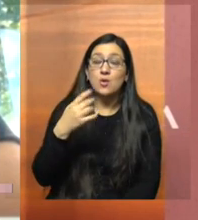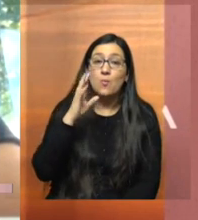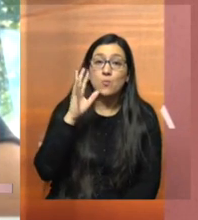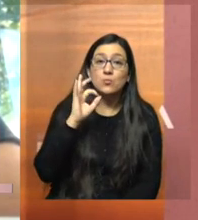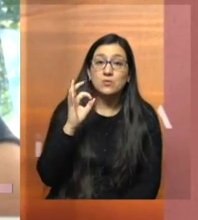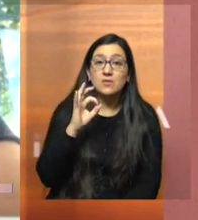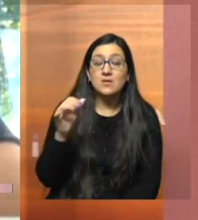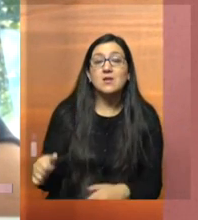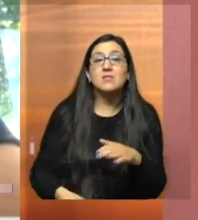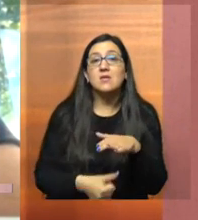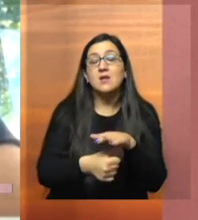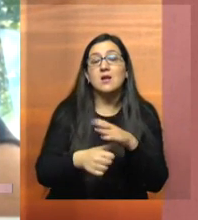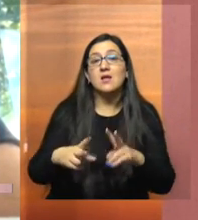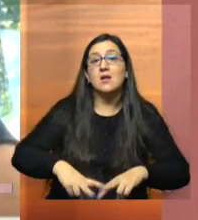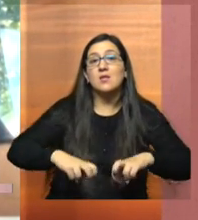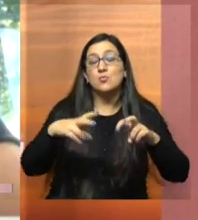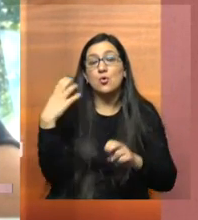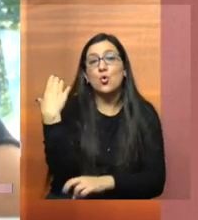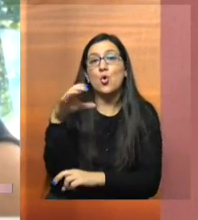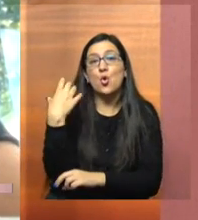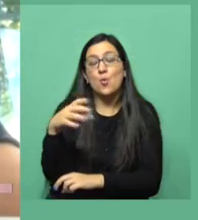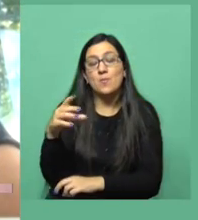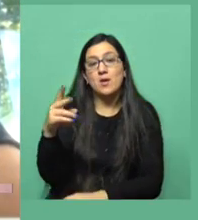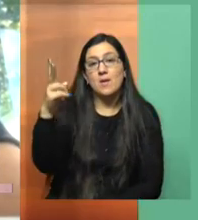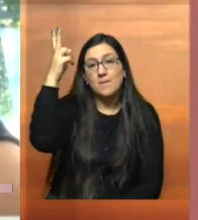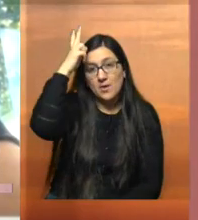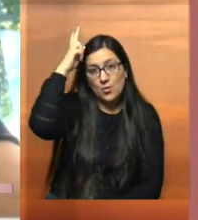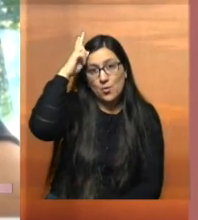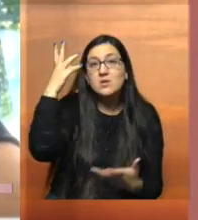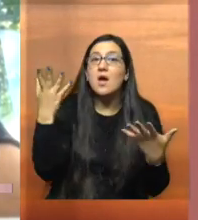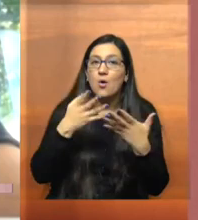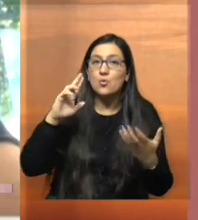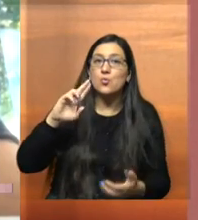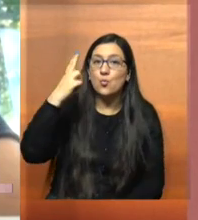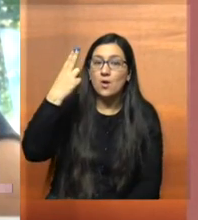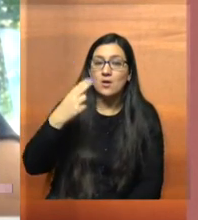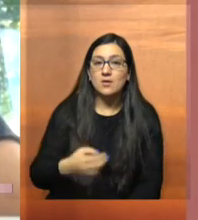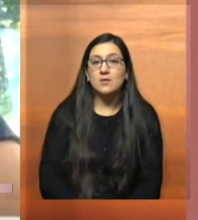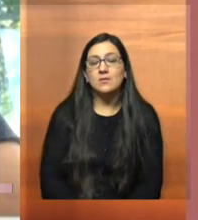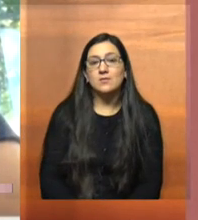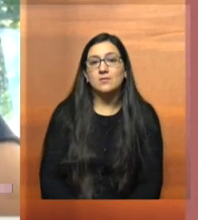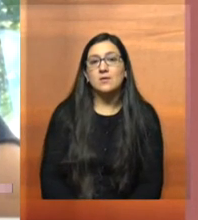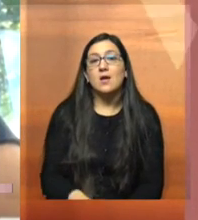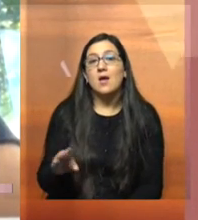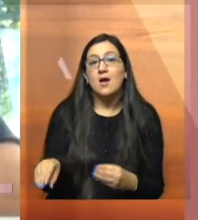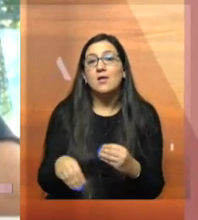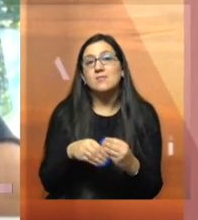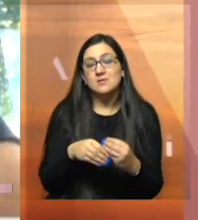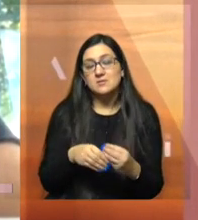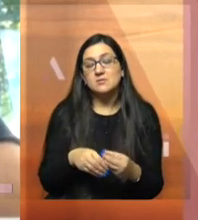de liderar el estudio Colombia, Perú y ahora Uruguay, lo cual pues además es una